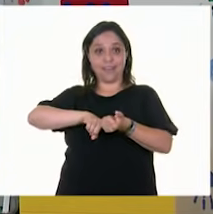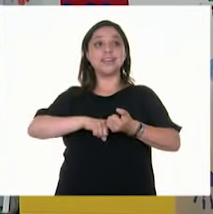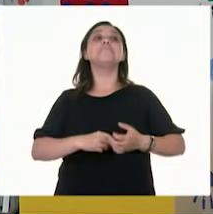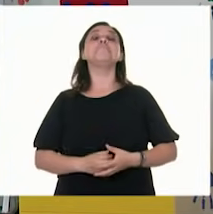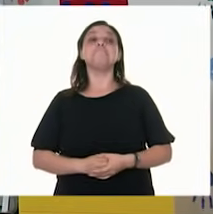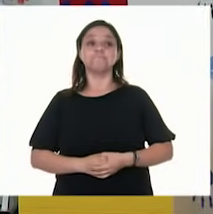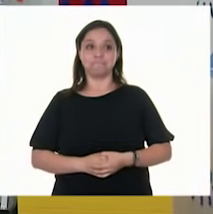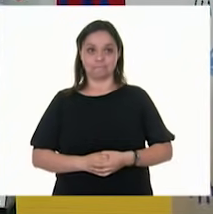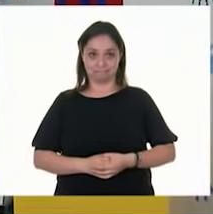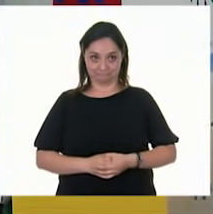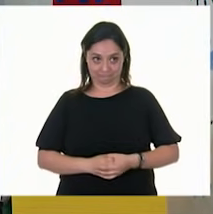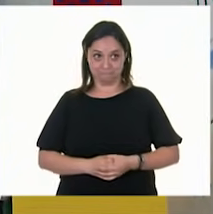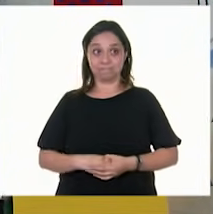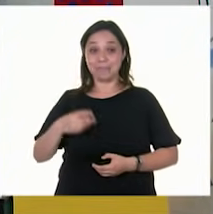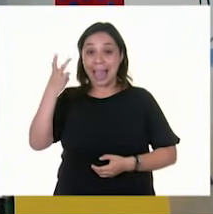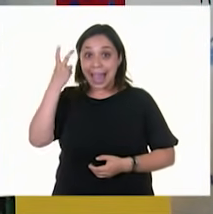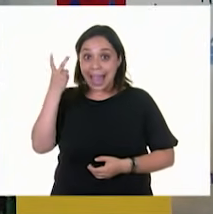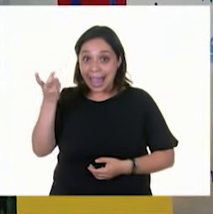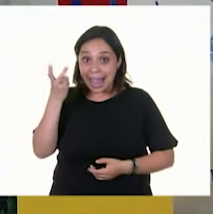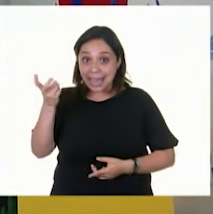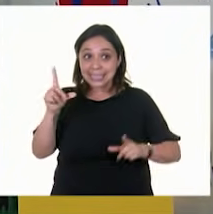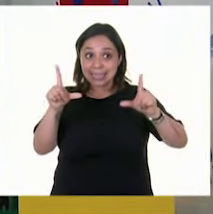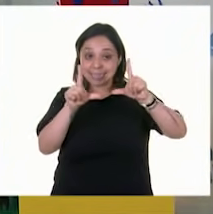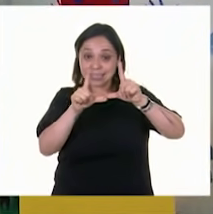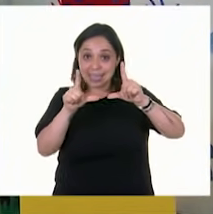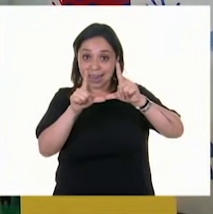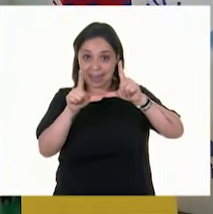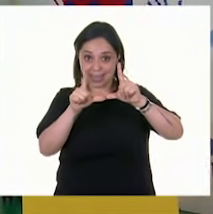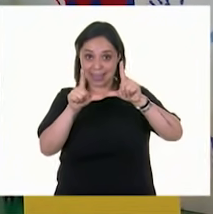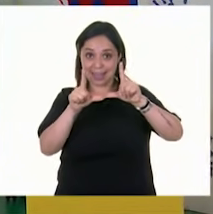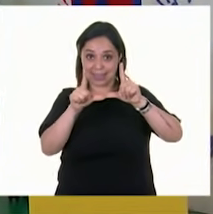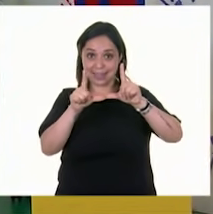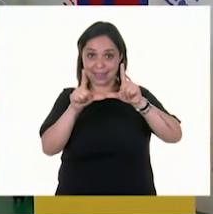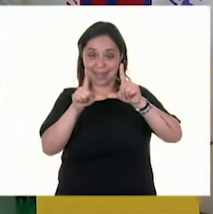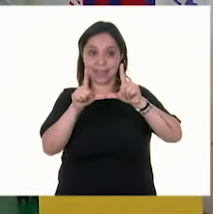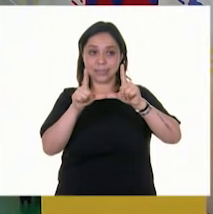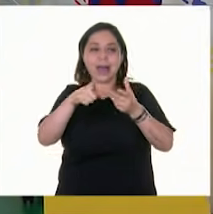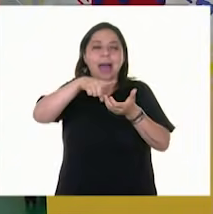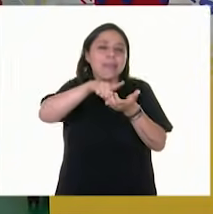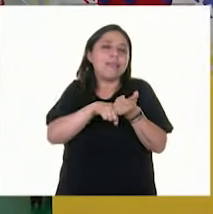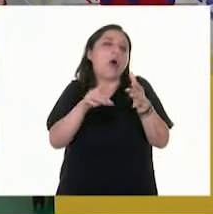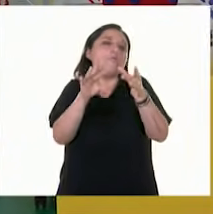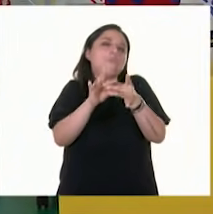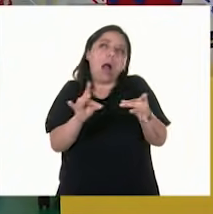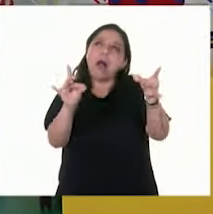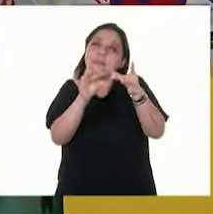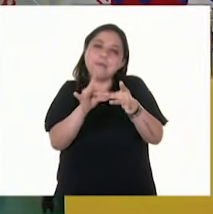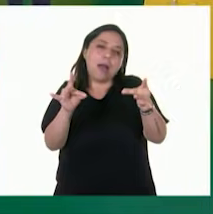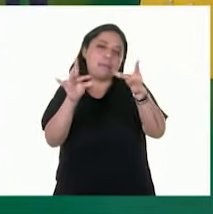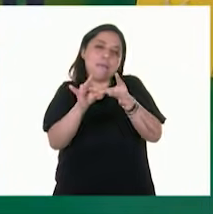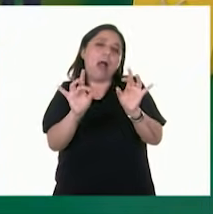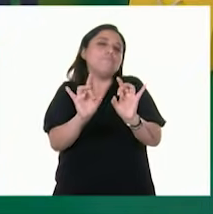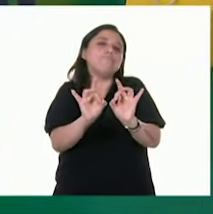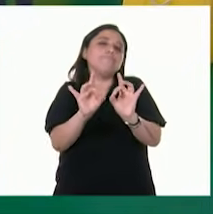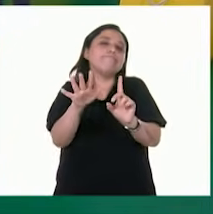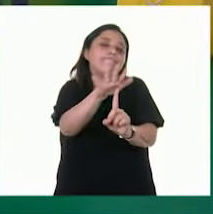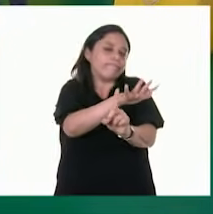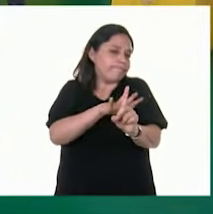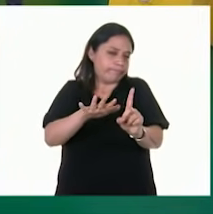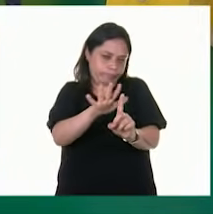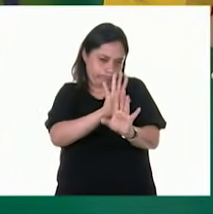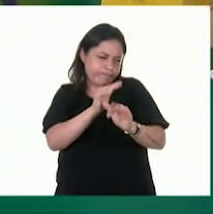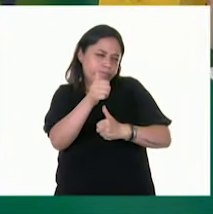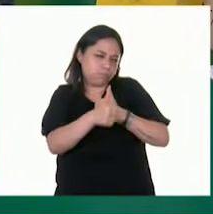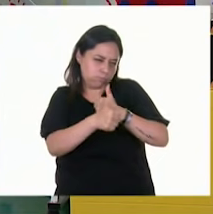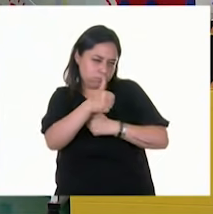bien. Estas tarjetas contienen una pequeña situación. Un desafío. Un pequeño desafío.